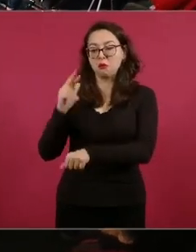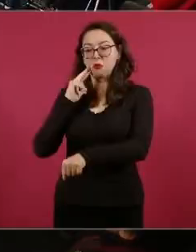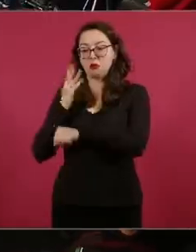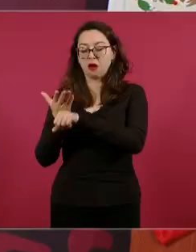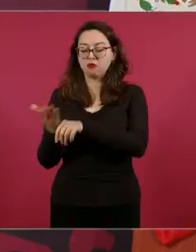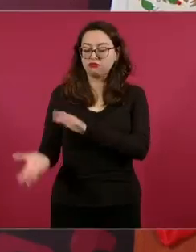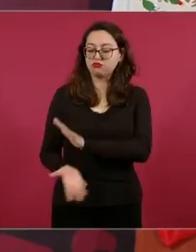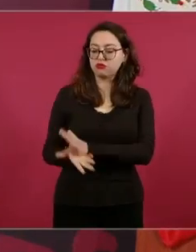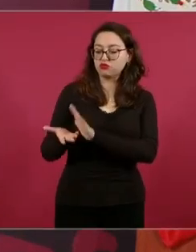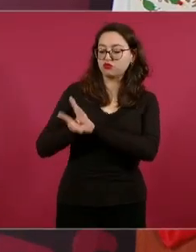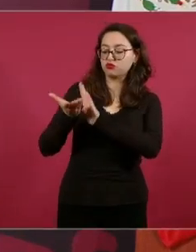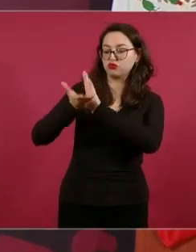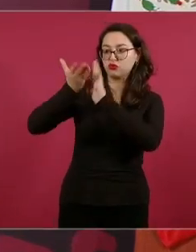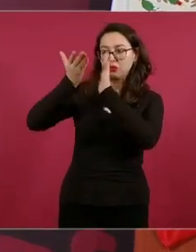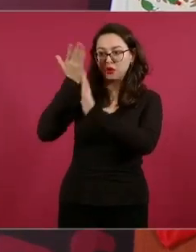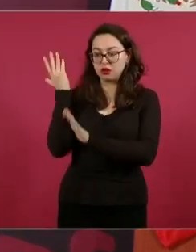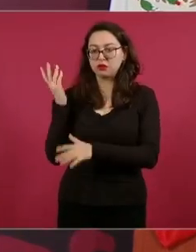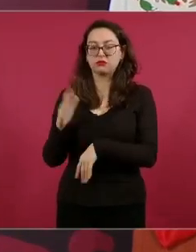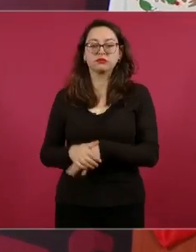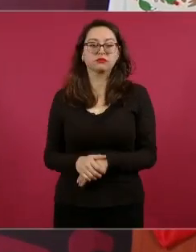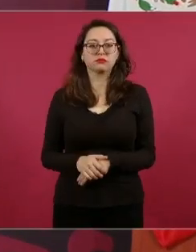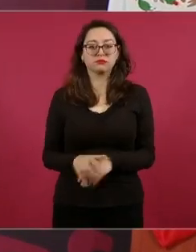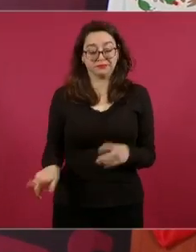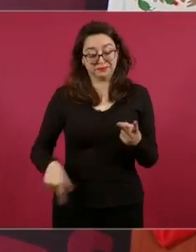Mexicana, también no les